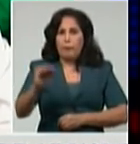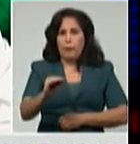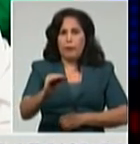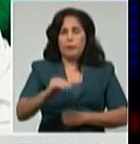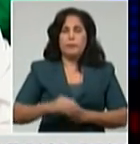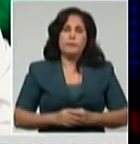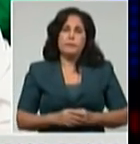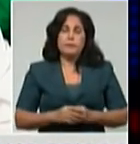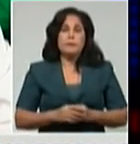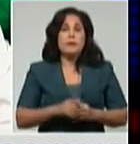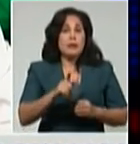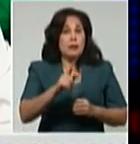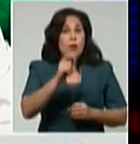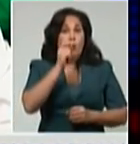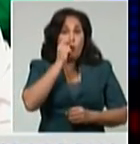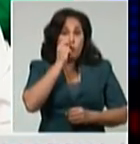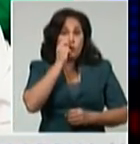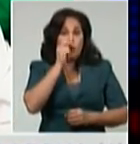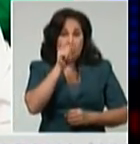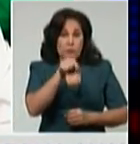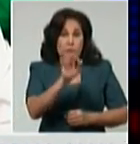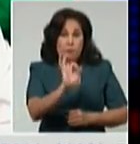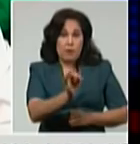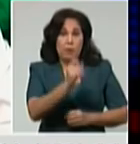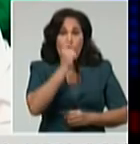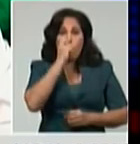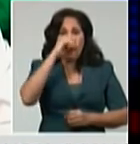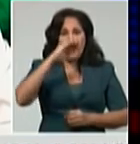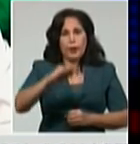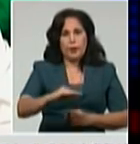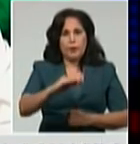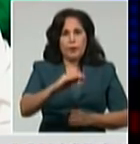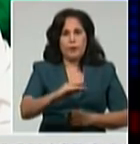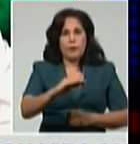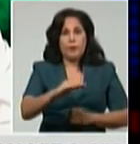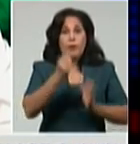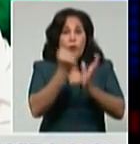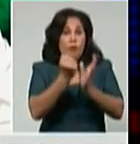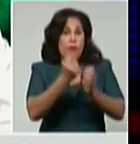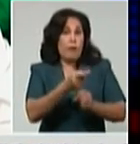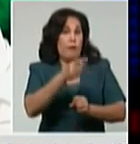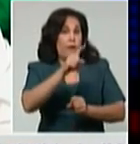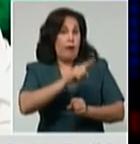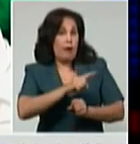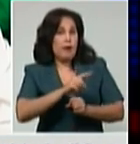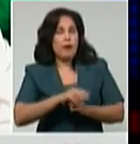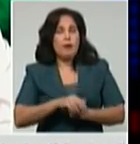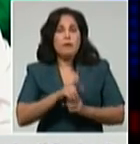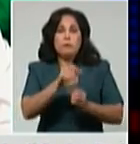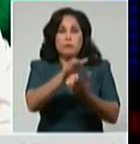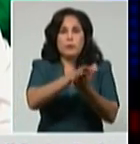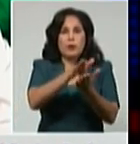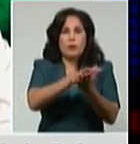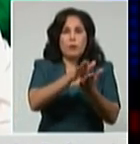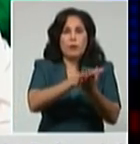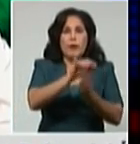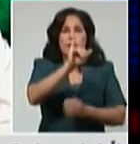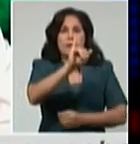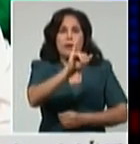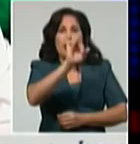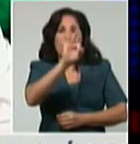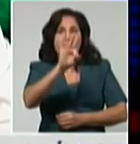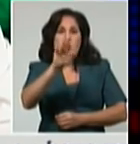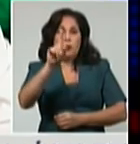con este paciente diagnosticado, este niño diagnosticado en el día de ayer, pues se acumulan